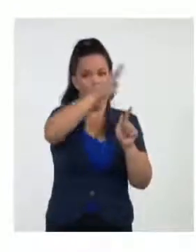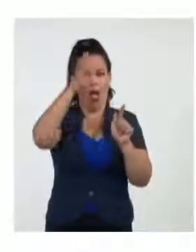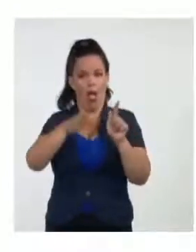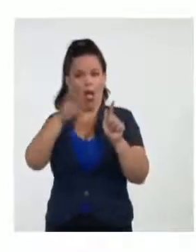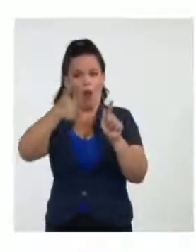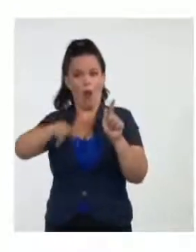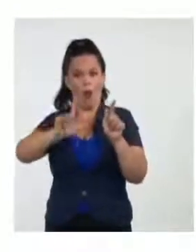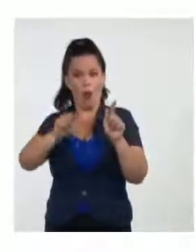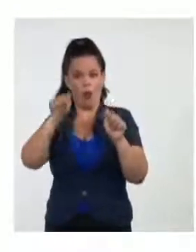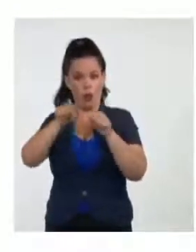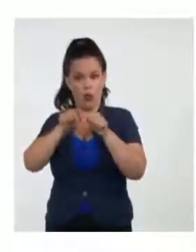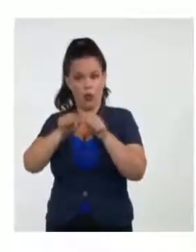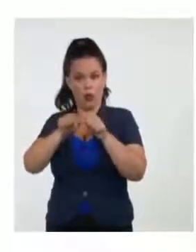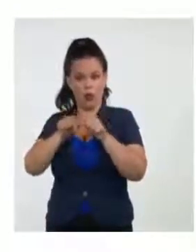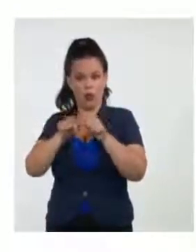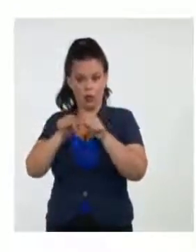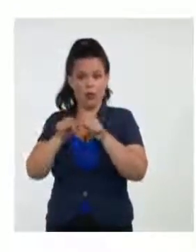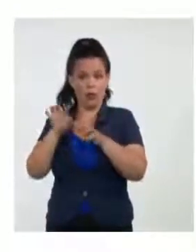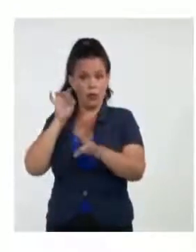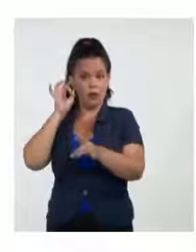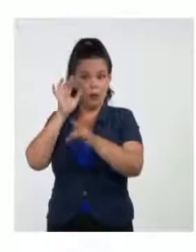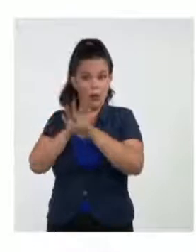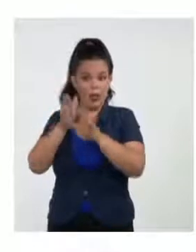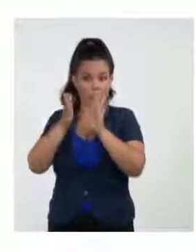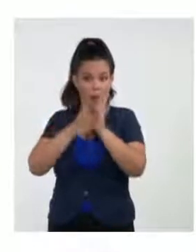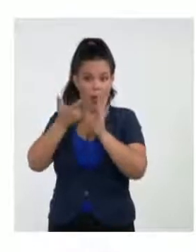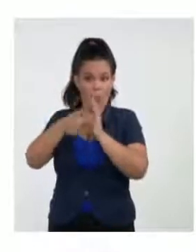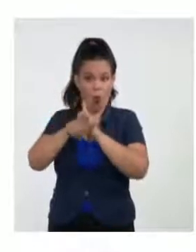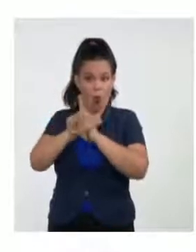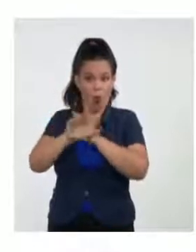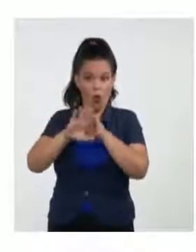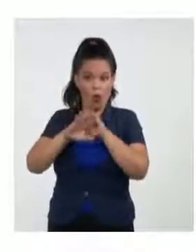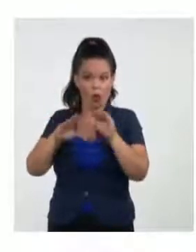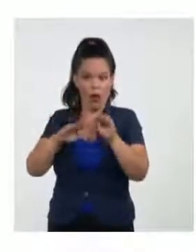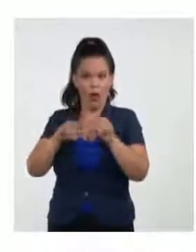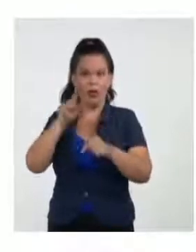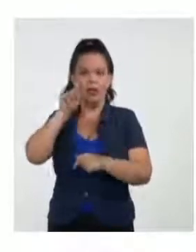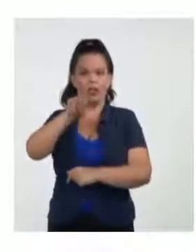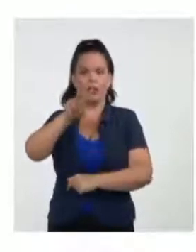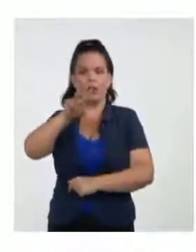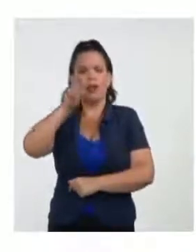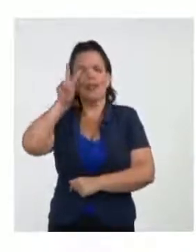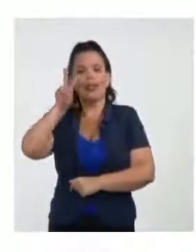primeros 23 días, se han diagnosticado